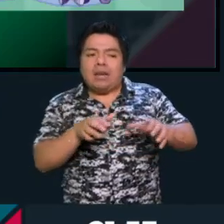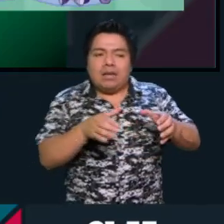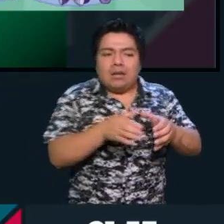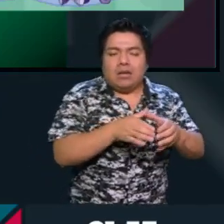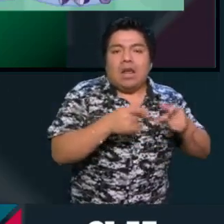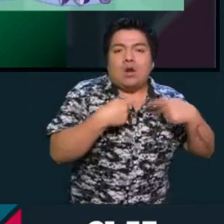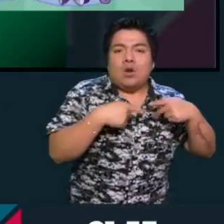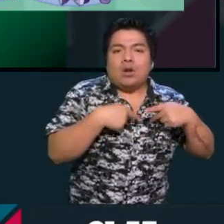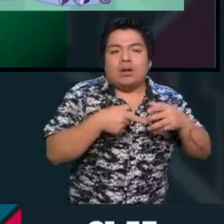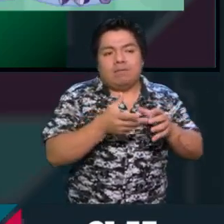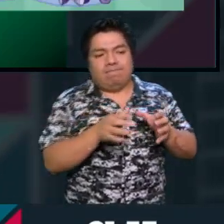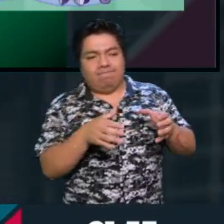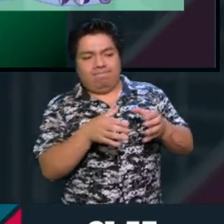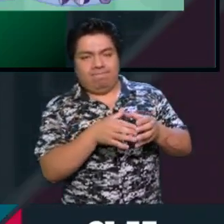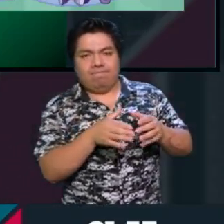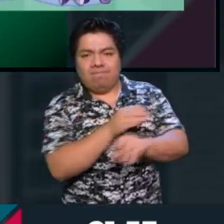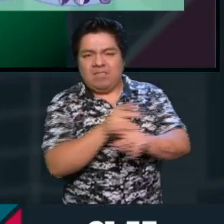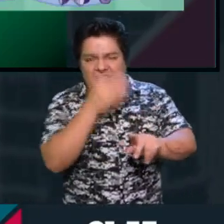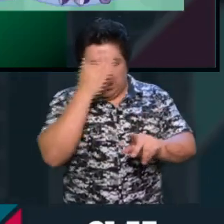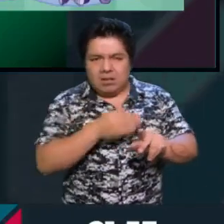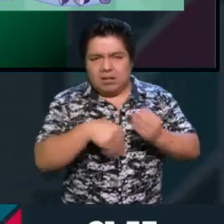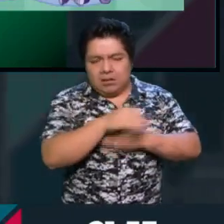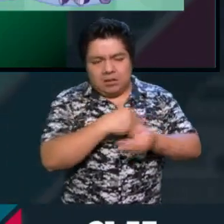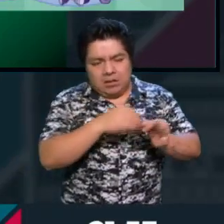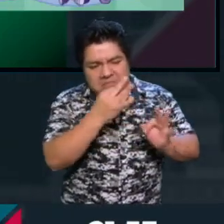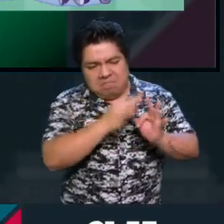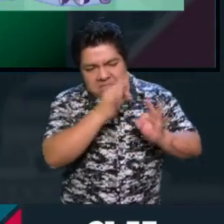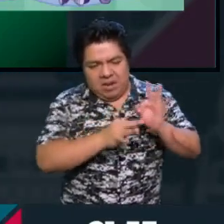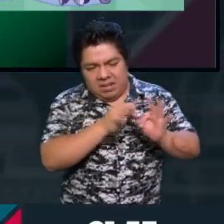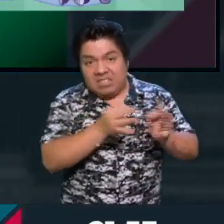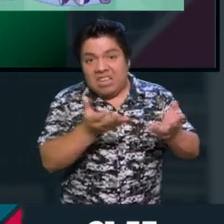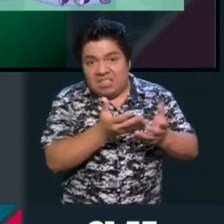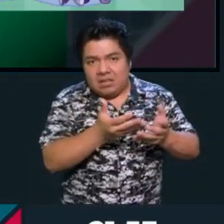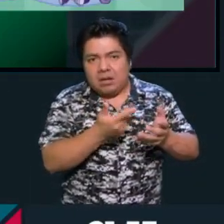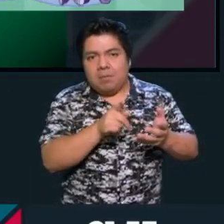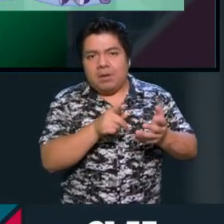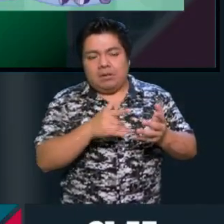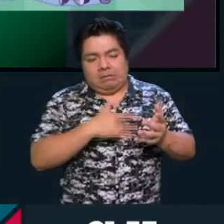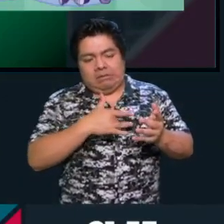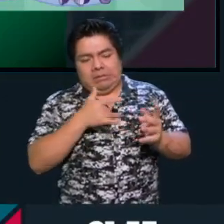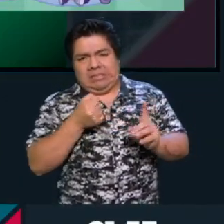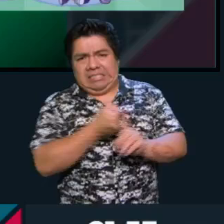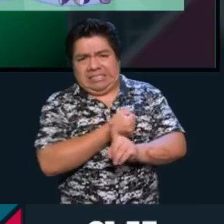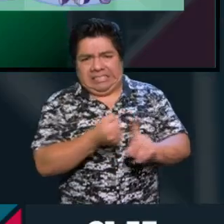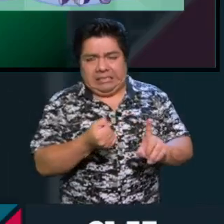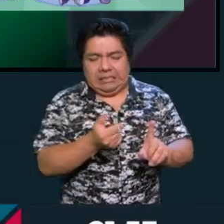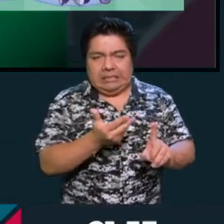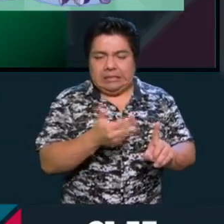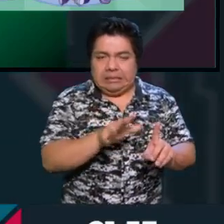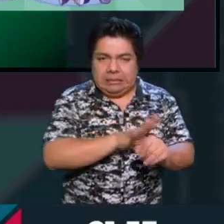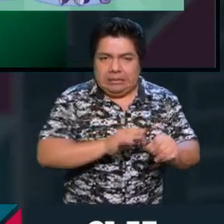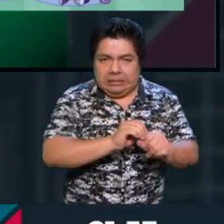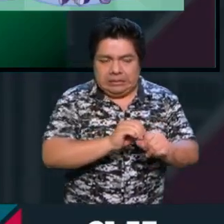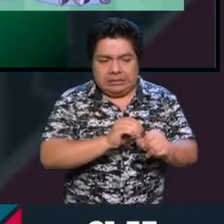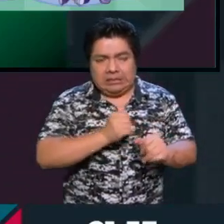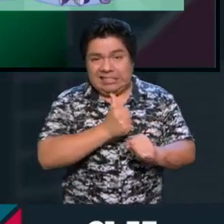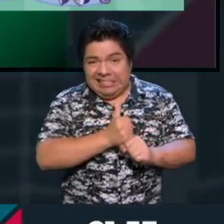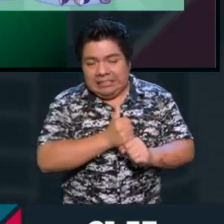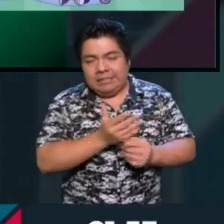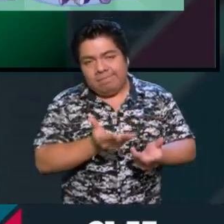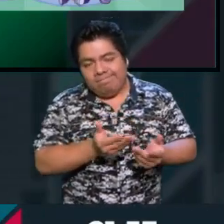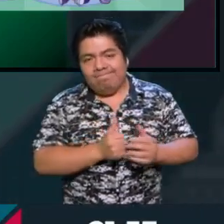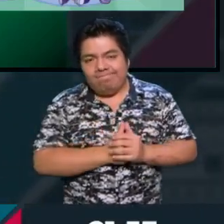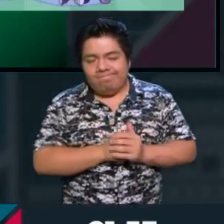la productividad y la eficacia. Una violencia absoluta, terrible, y